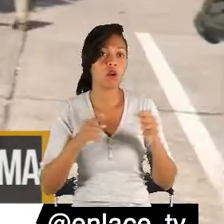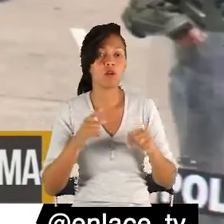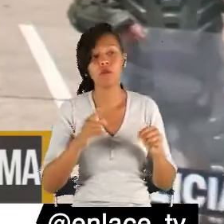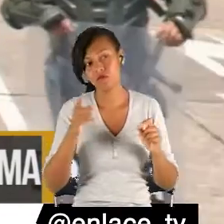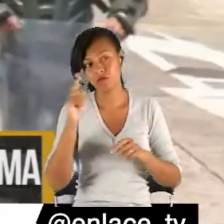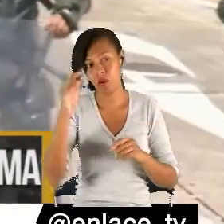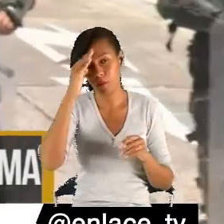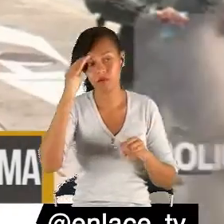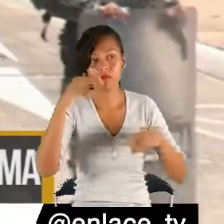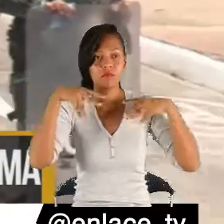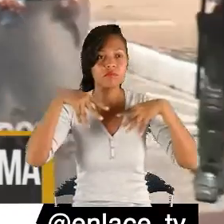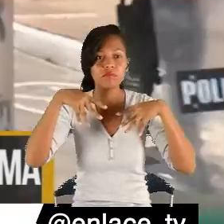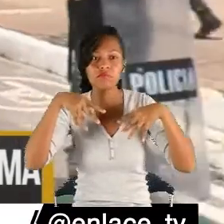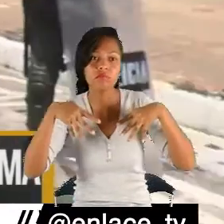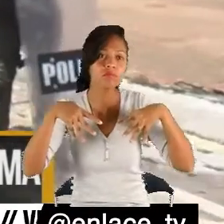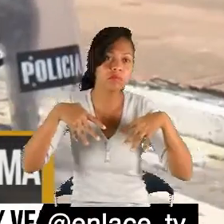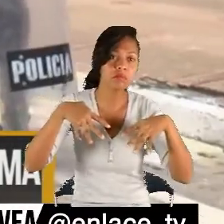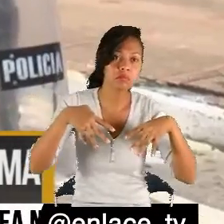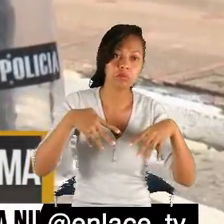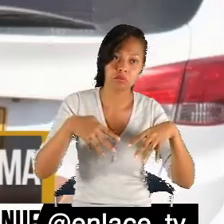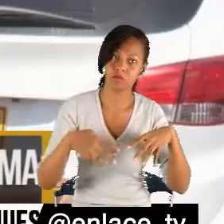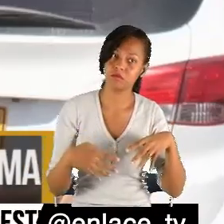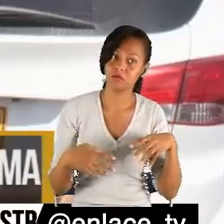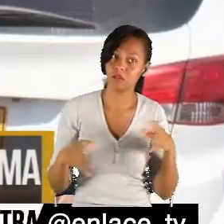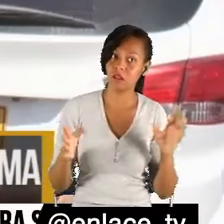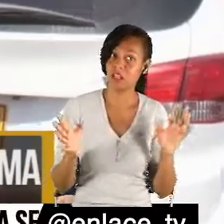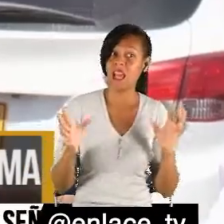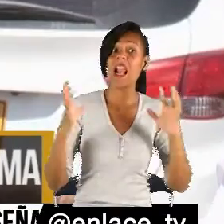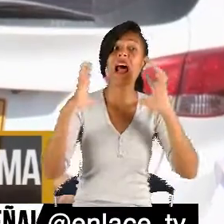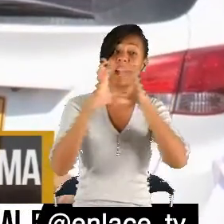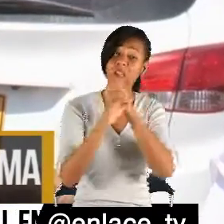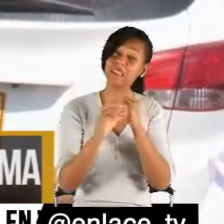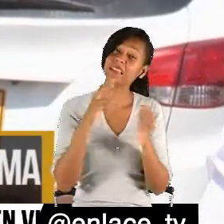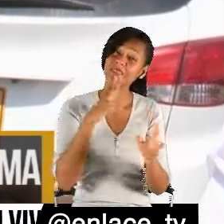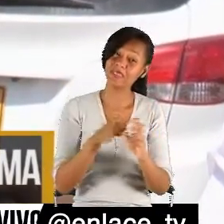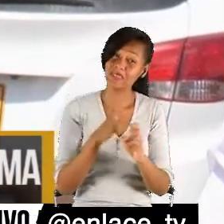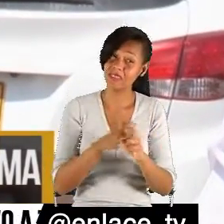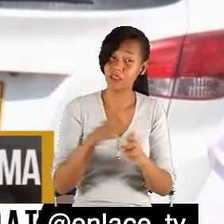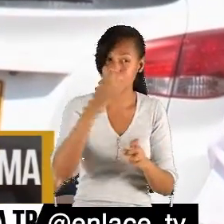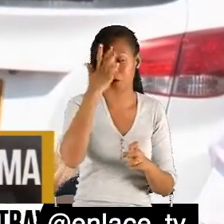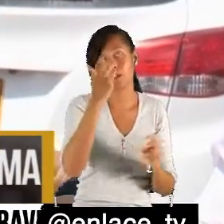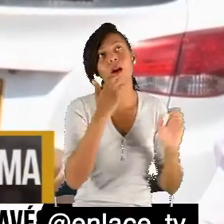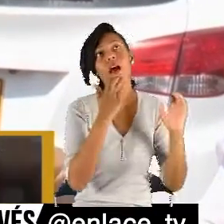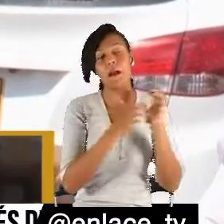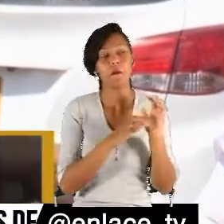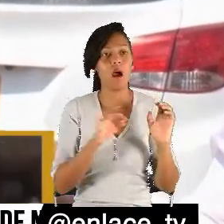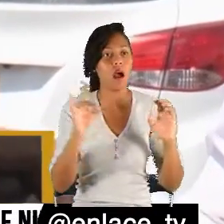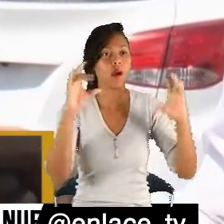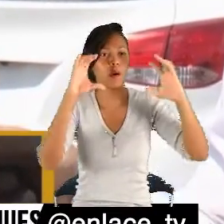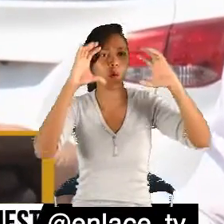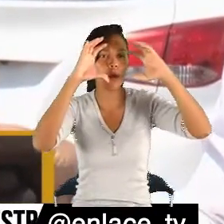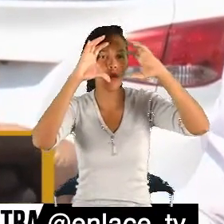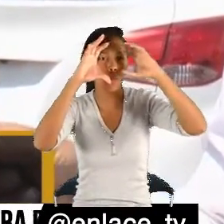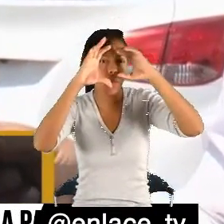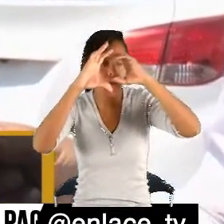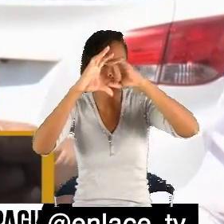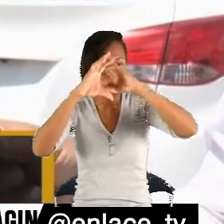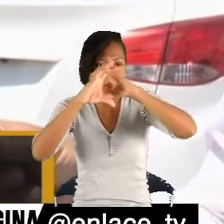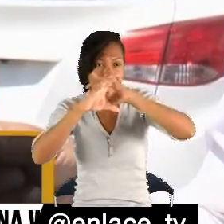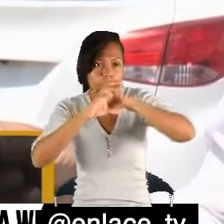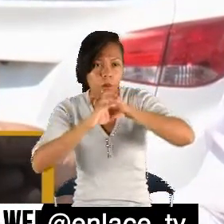que un acompañamiento que en horas de la noche se nos vuelve tensionante ya que cada vez que llega a la oscuridad precisamente nos